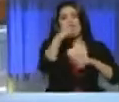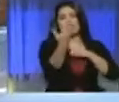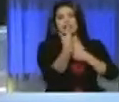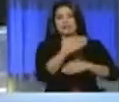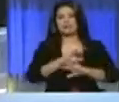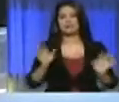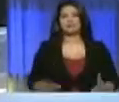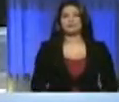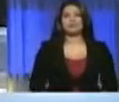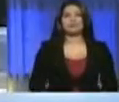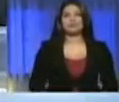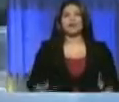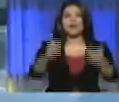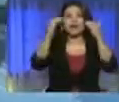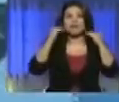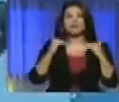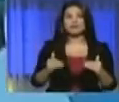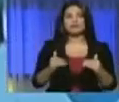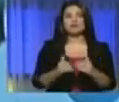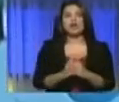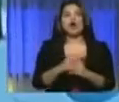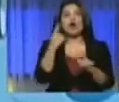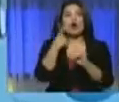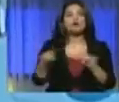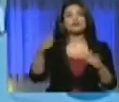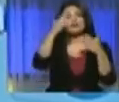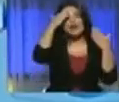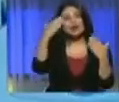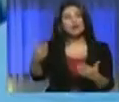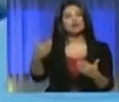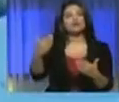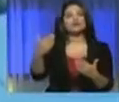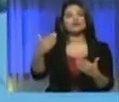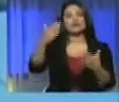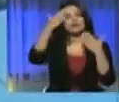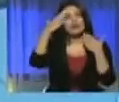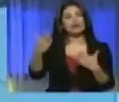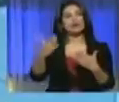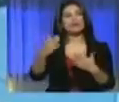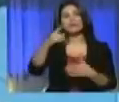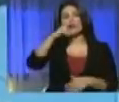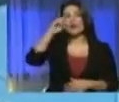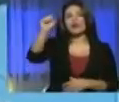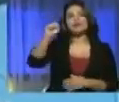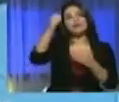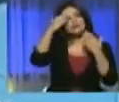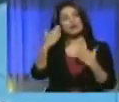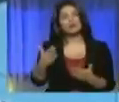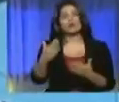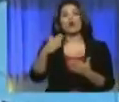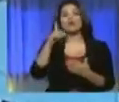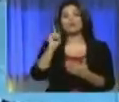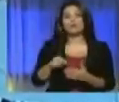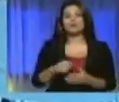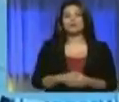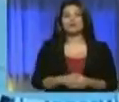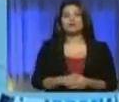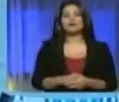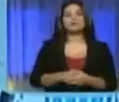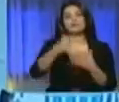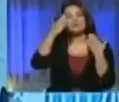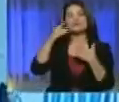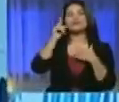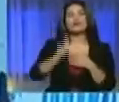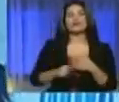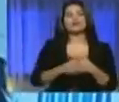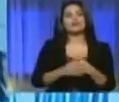el saludo de Caelix. Saludos fraternos. Nicolás Maduro, te saluda la tropa caraqueña de la misión Robinson